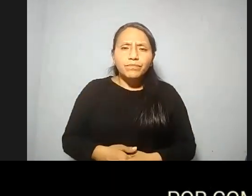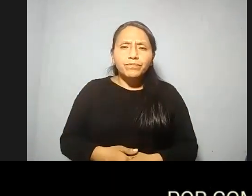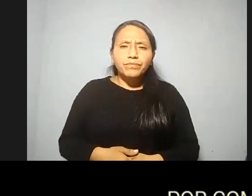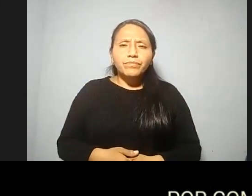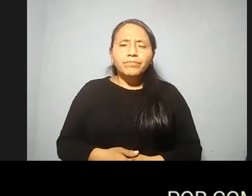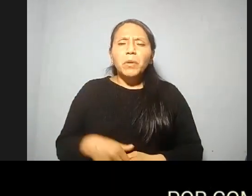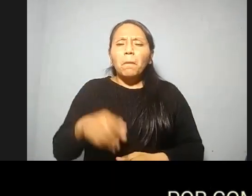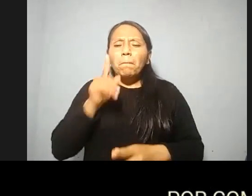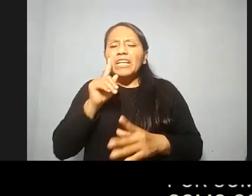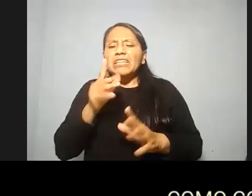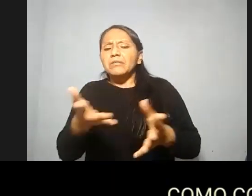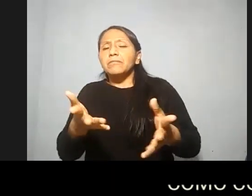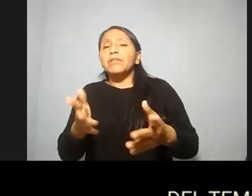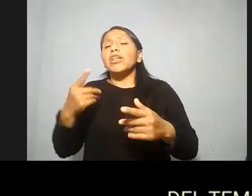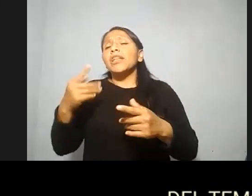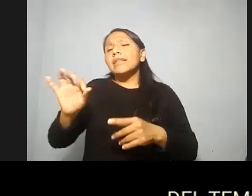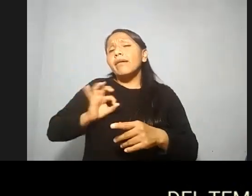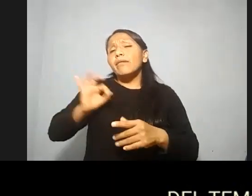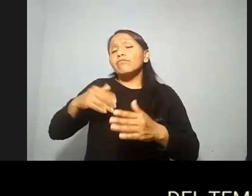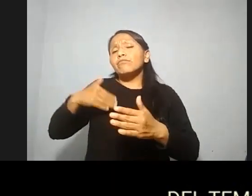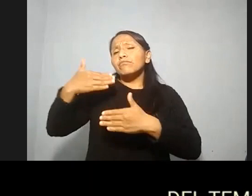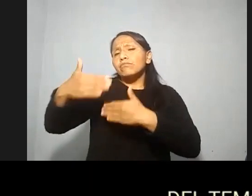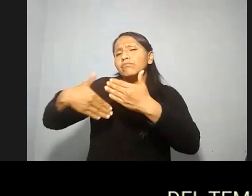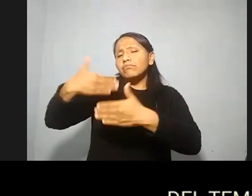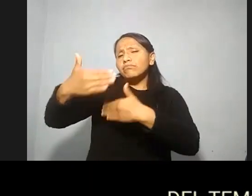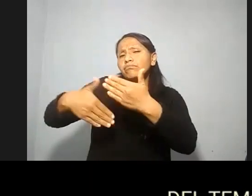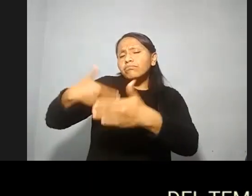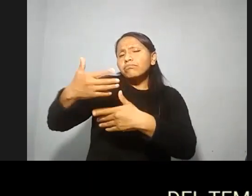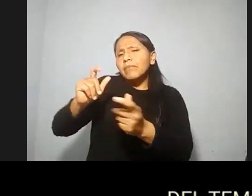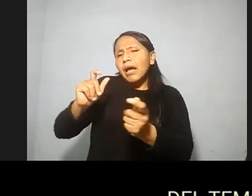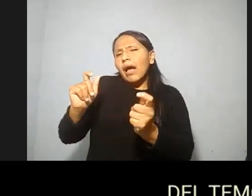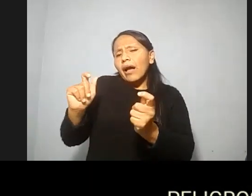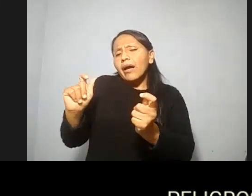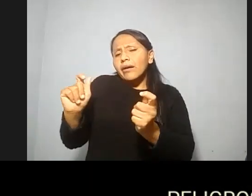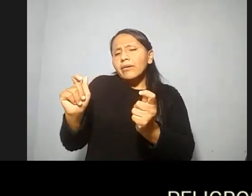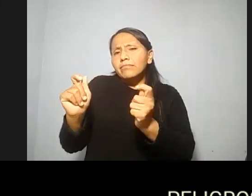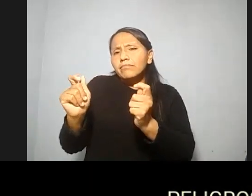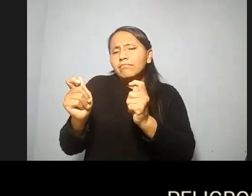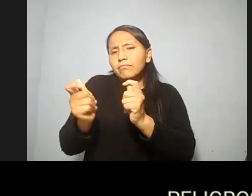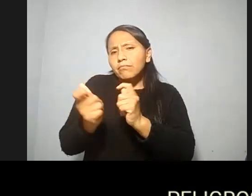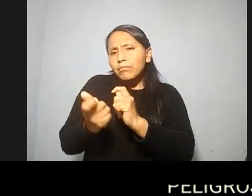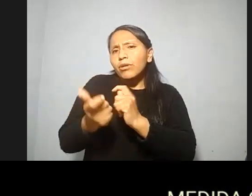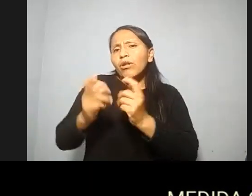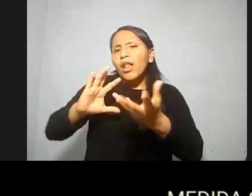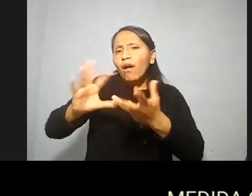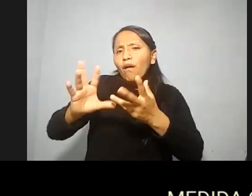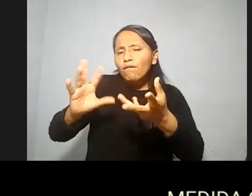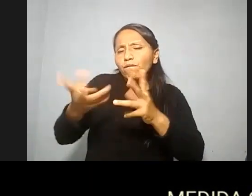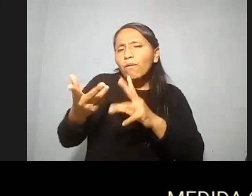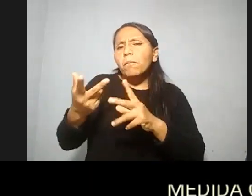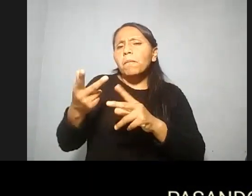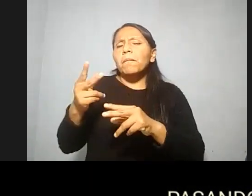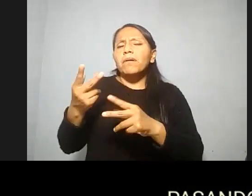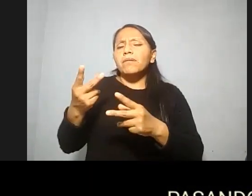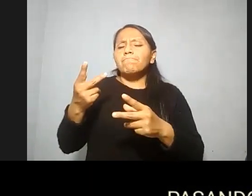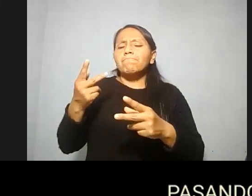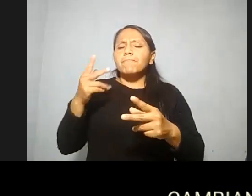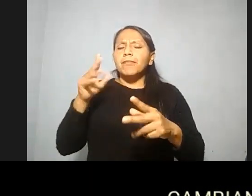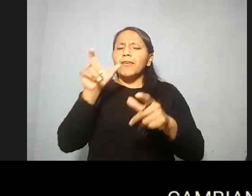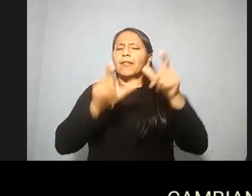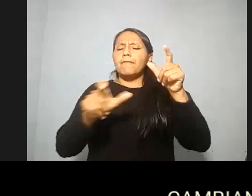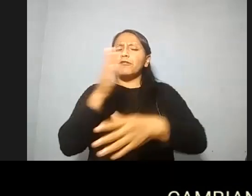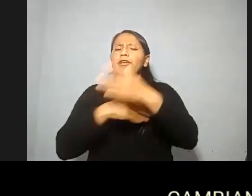medida que va pasando el tiempo, va cambiando la forma de ver a las personas con discapacidad en la sociedad,